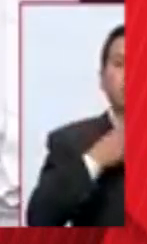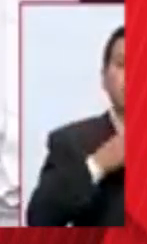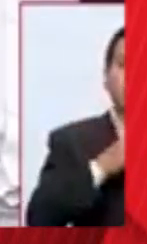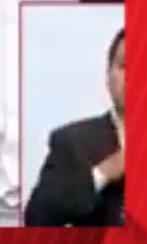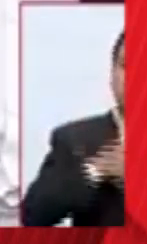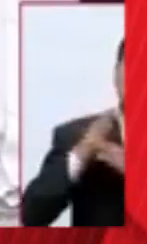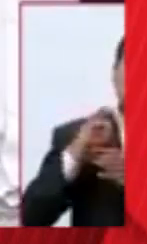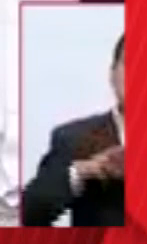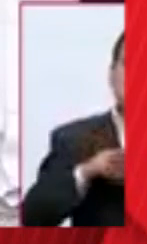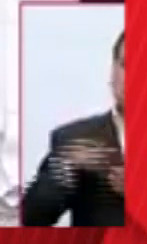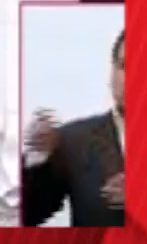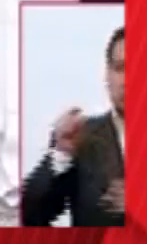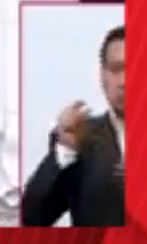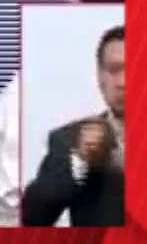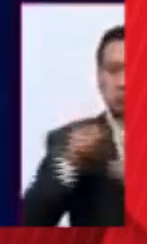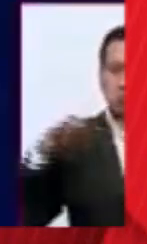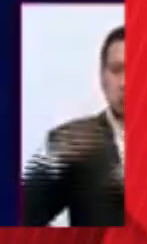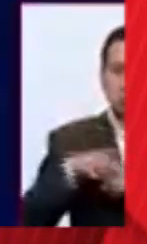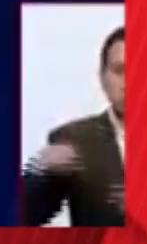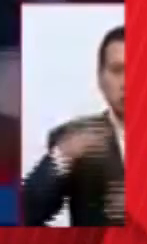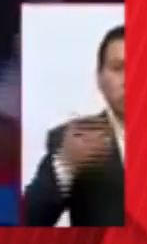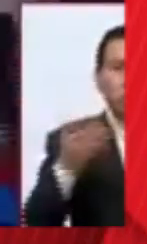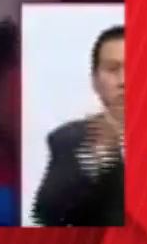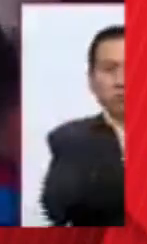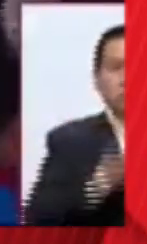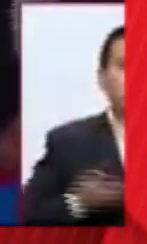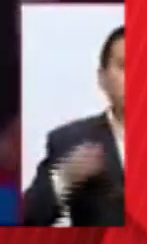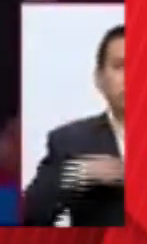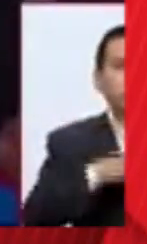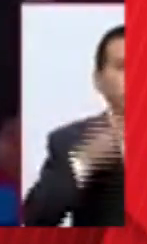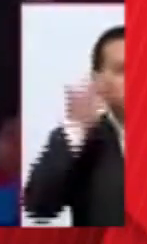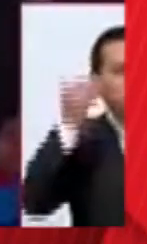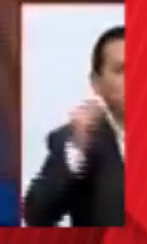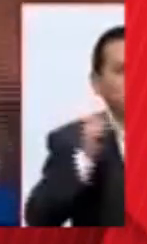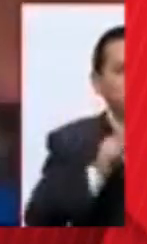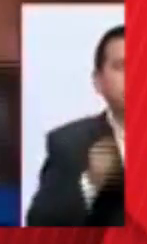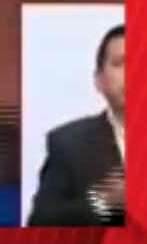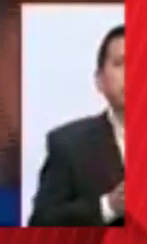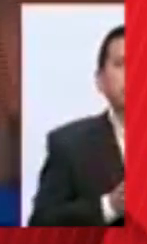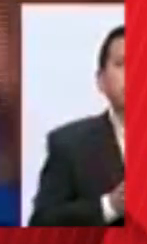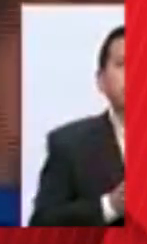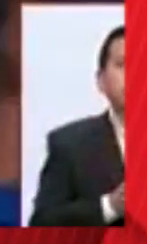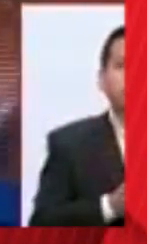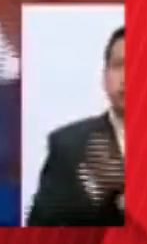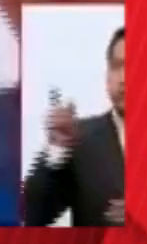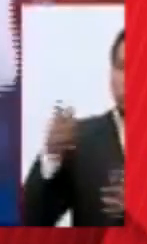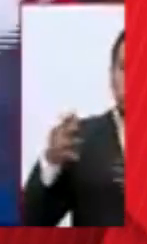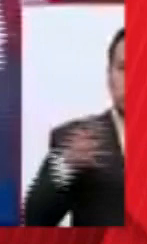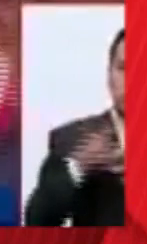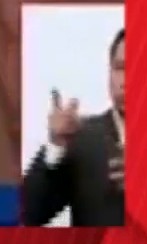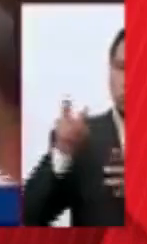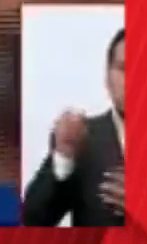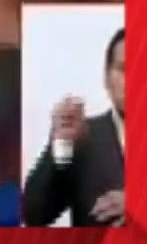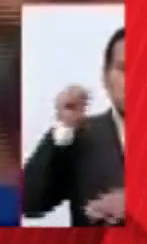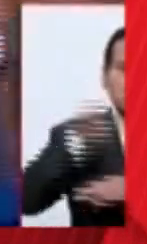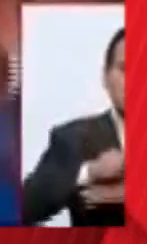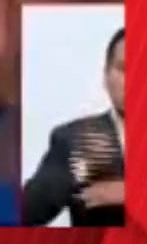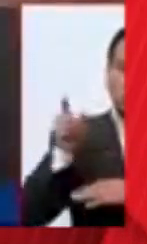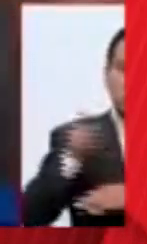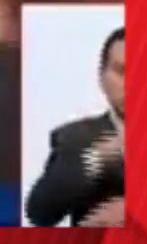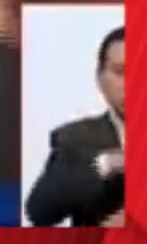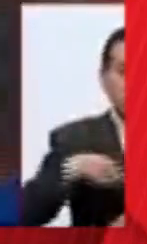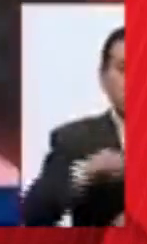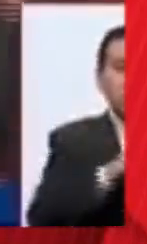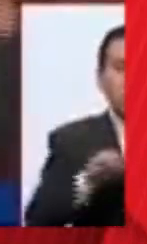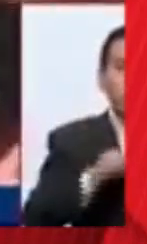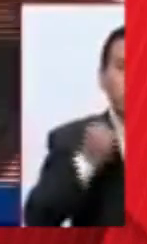llamados terroristas, ahora somos presidentes. ¿Por qué digo esto? para el imperialismo, para el capitalismo, los movimientos